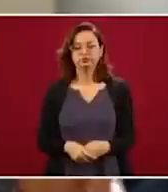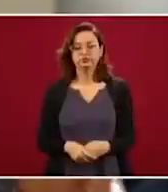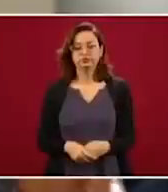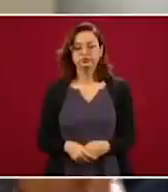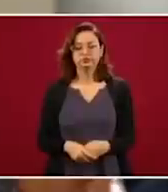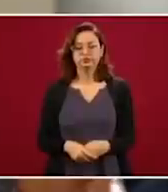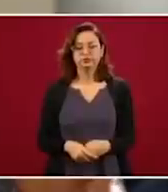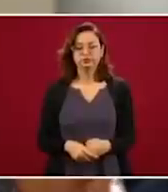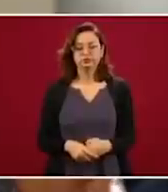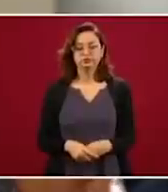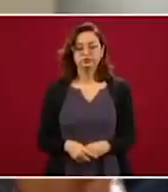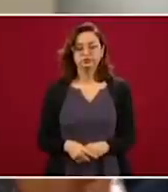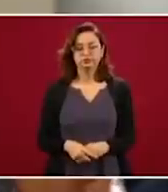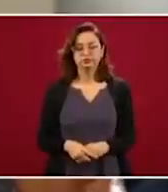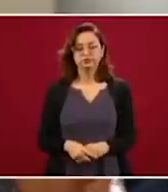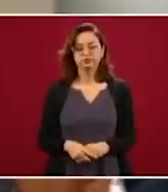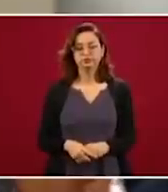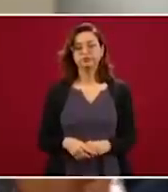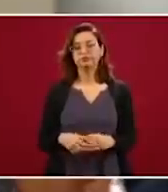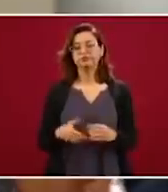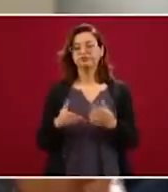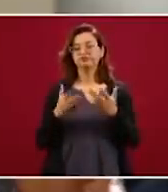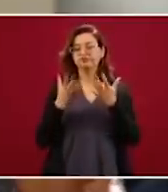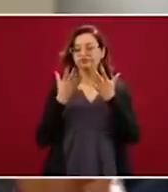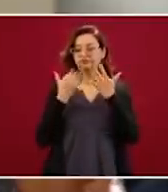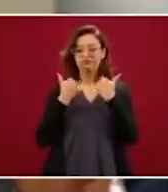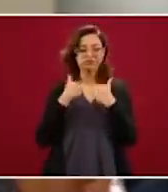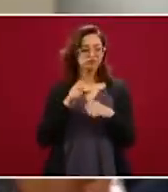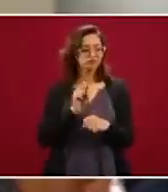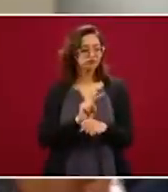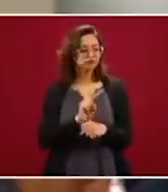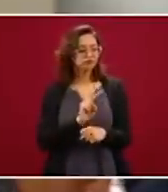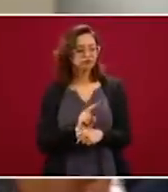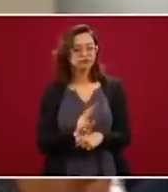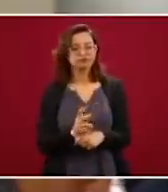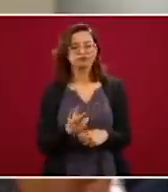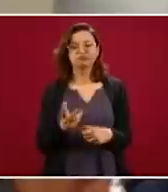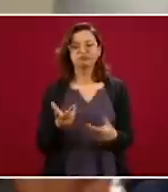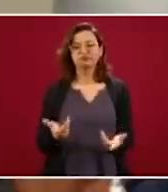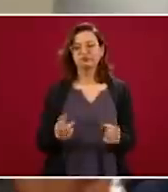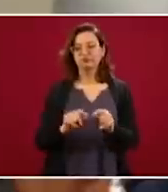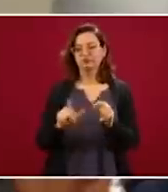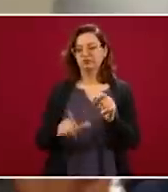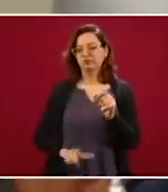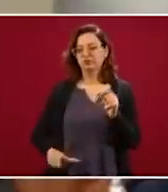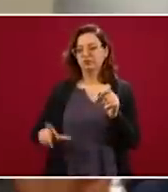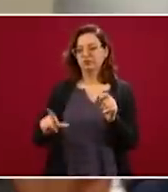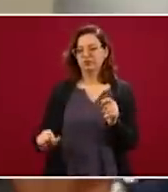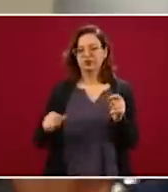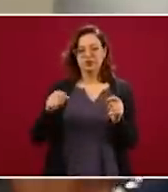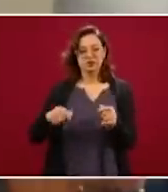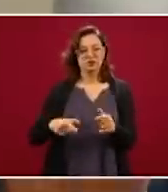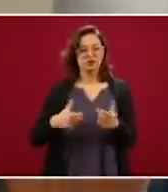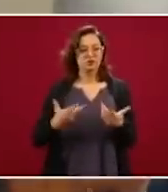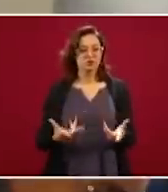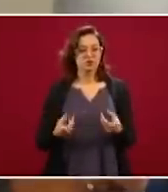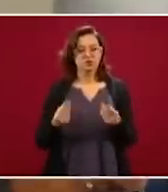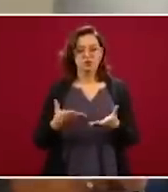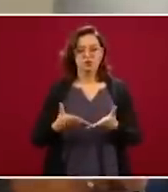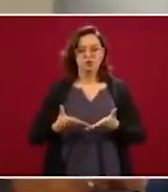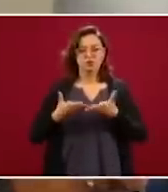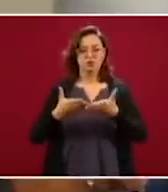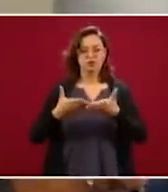no hay una observancia en ese sentido. México es un país marítimo con inmensas